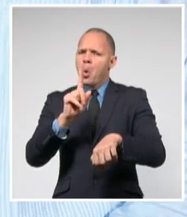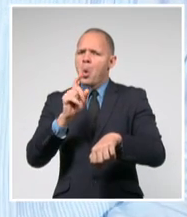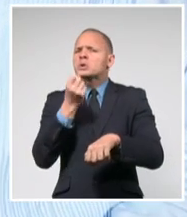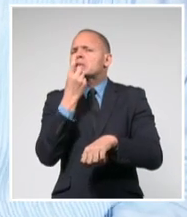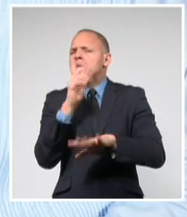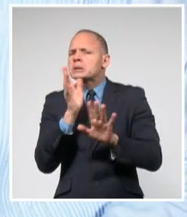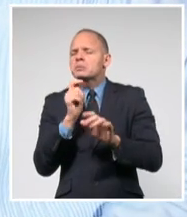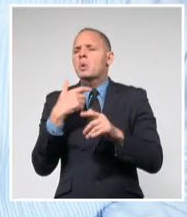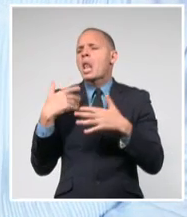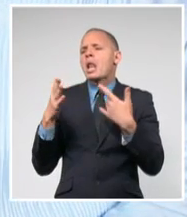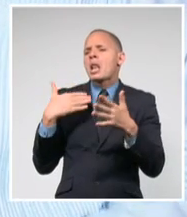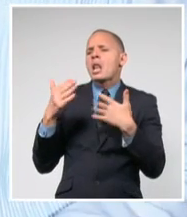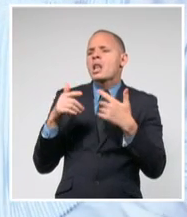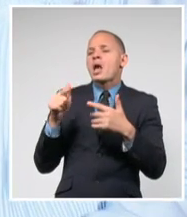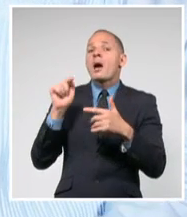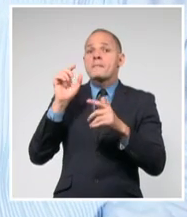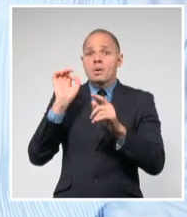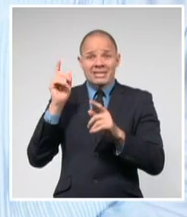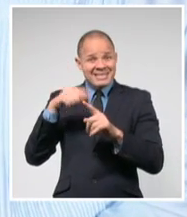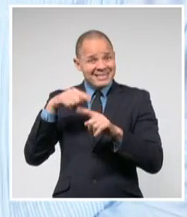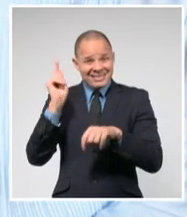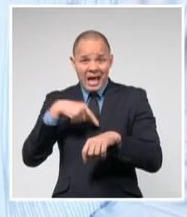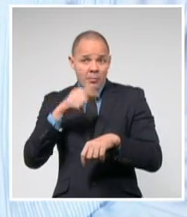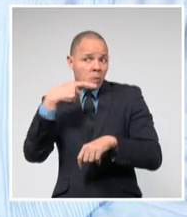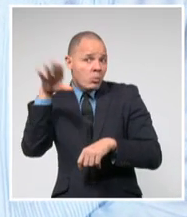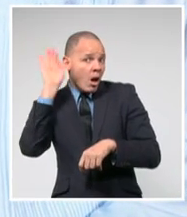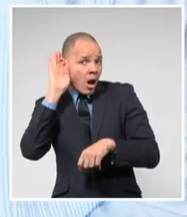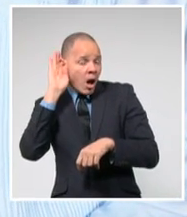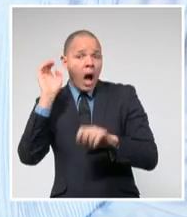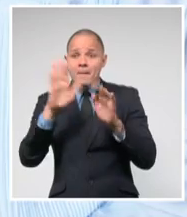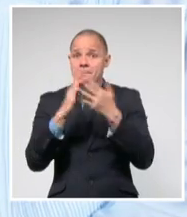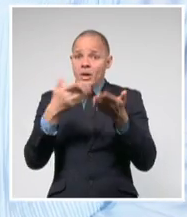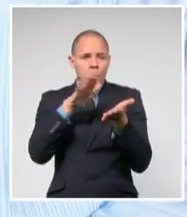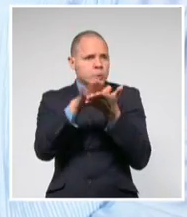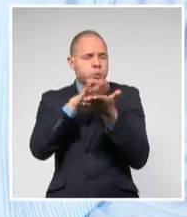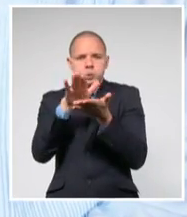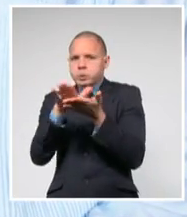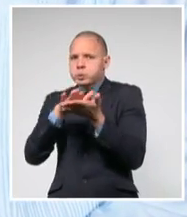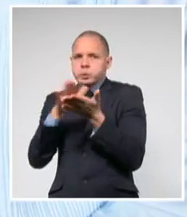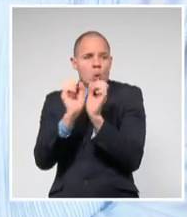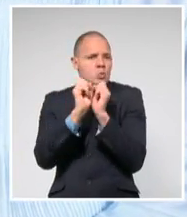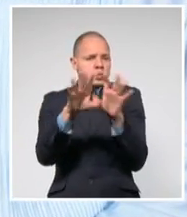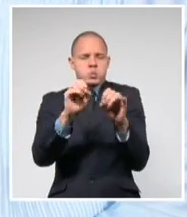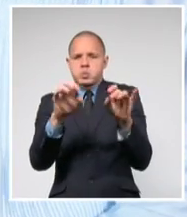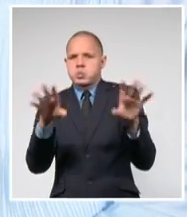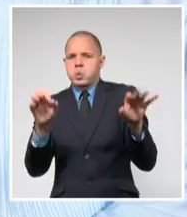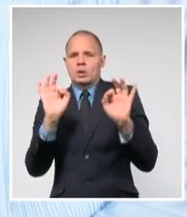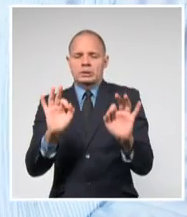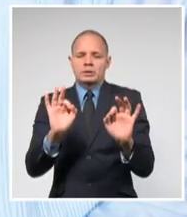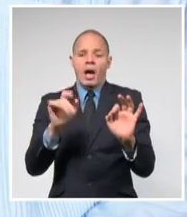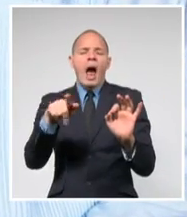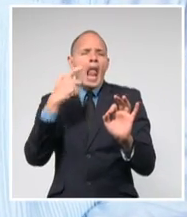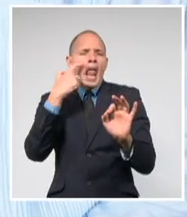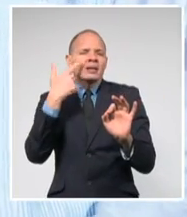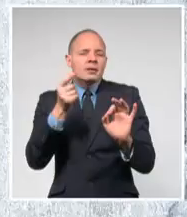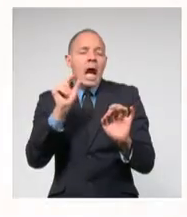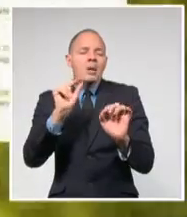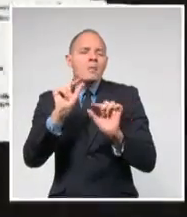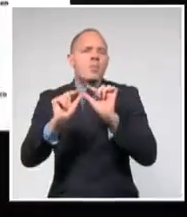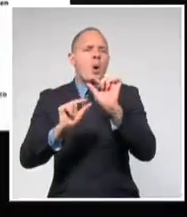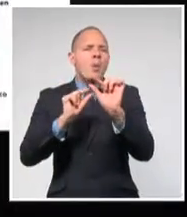prensa. Ese es un primer indicio en el manejo de prensa de que algo estaba sucediendo en materia de relaciones entre Cuba y la